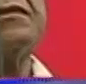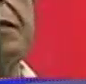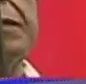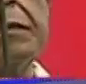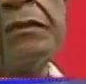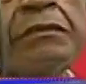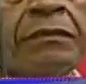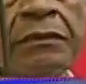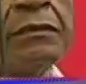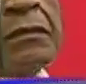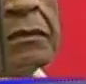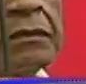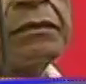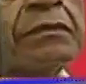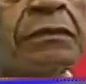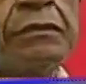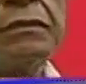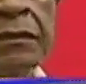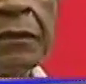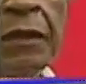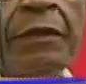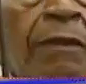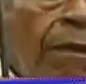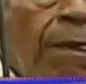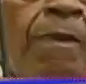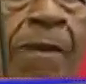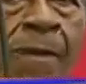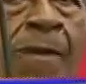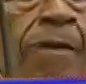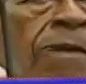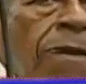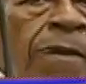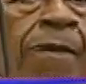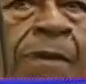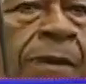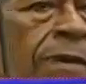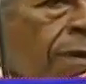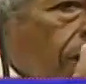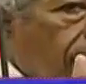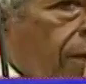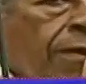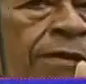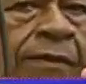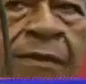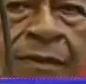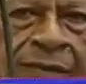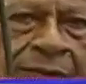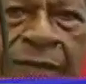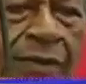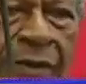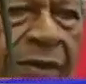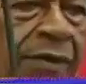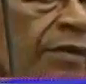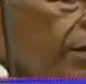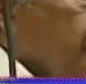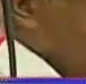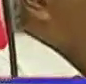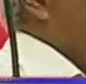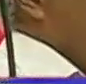El legado que el comandante dejó, sumando más proyectos a pesar de la situación.